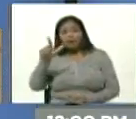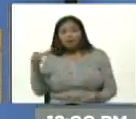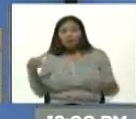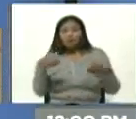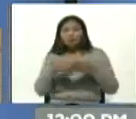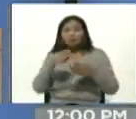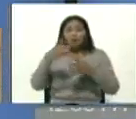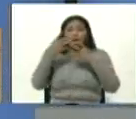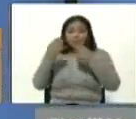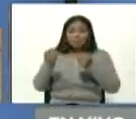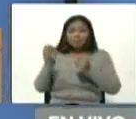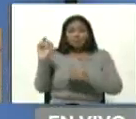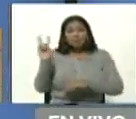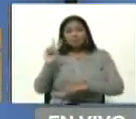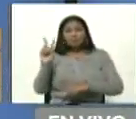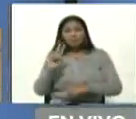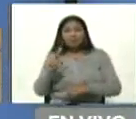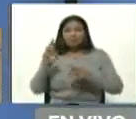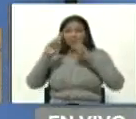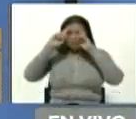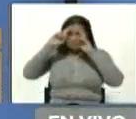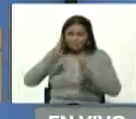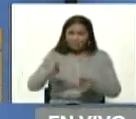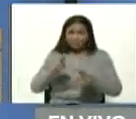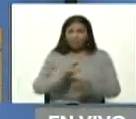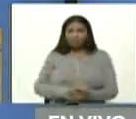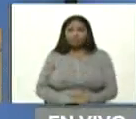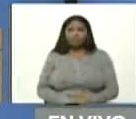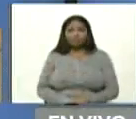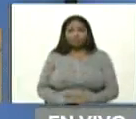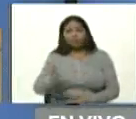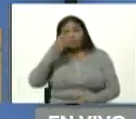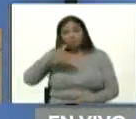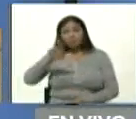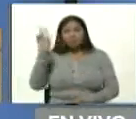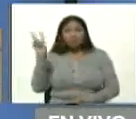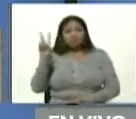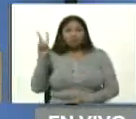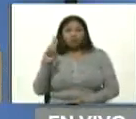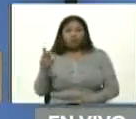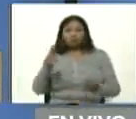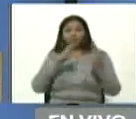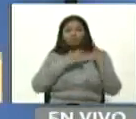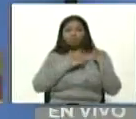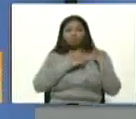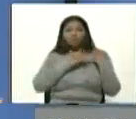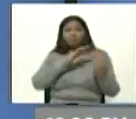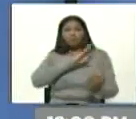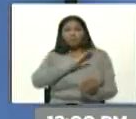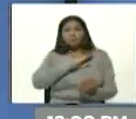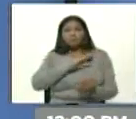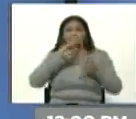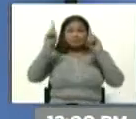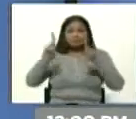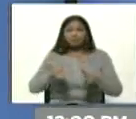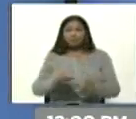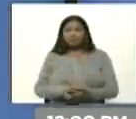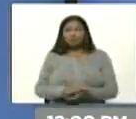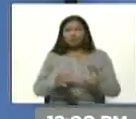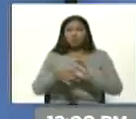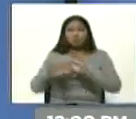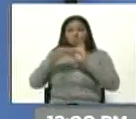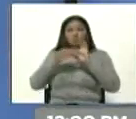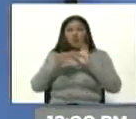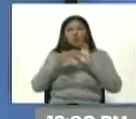entiendan que Venezuela se respeta. Que el pueblo de Venezuela es quien toma las decisiones. Que la Unión Europea es un invitado,